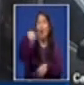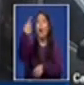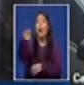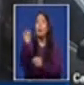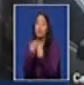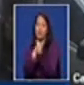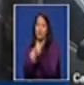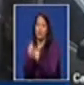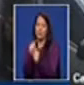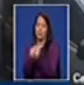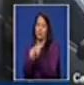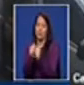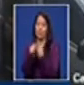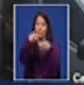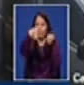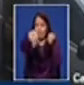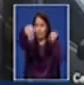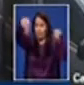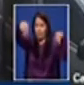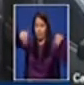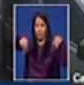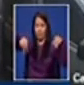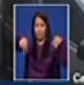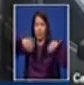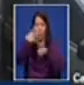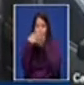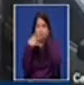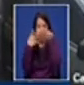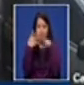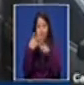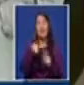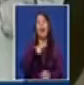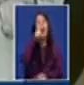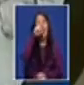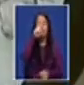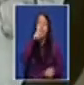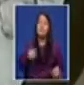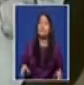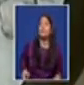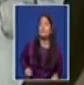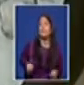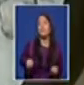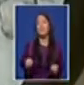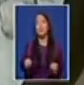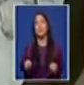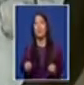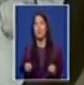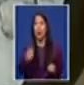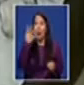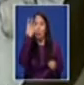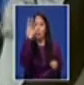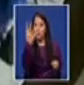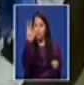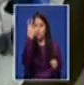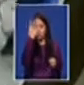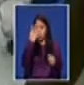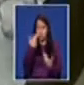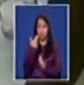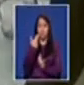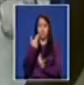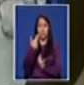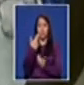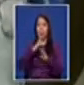celular unos metros más allá. Cuando los empleados salen, los 4 delincuentes apuntan con